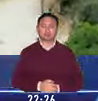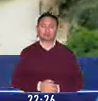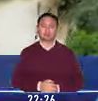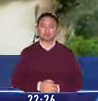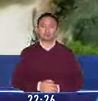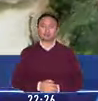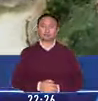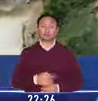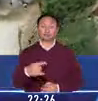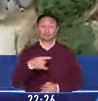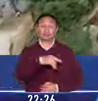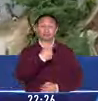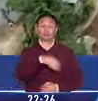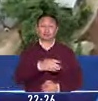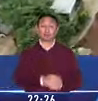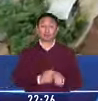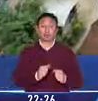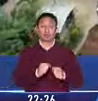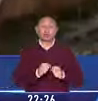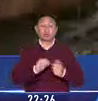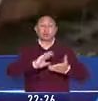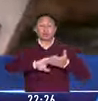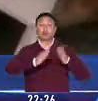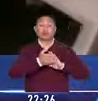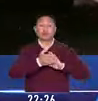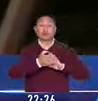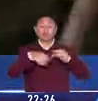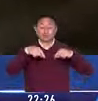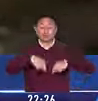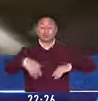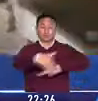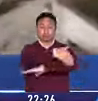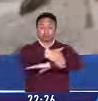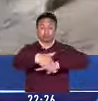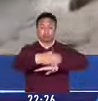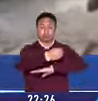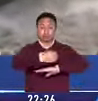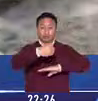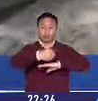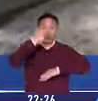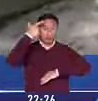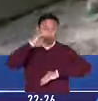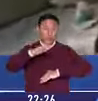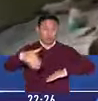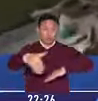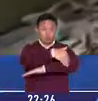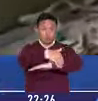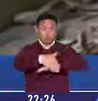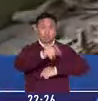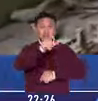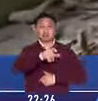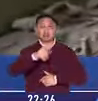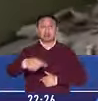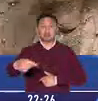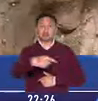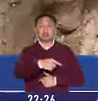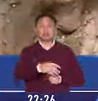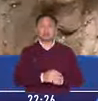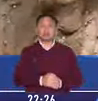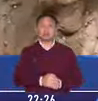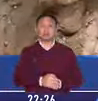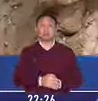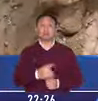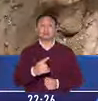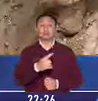La naturaleza se ensañó con varias comunidades ubicadas en el límite de El Oro y Loja. Los afectados fueron los sitios San